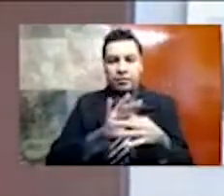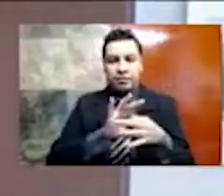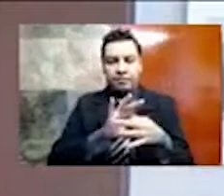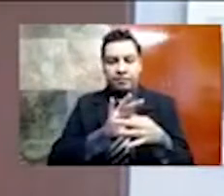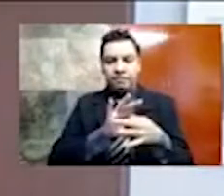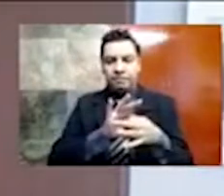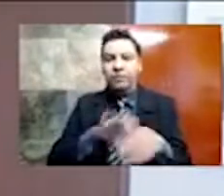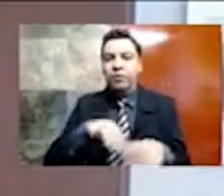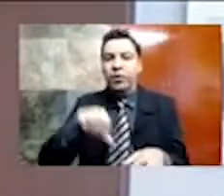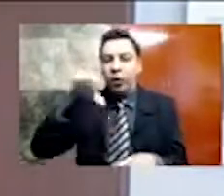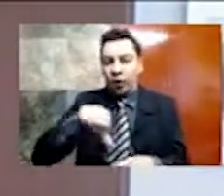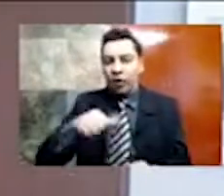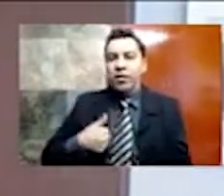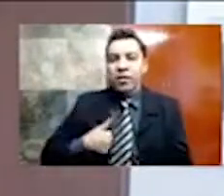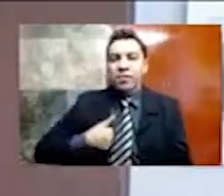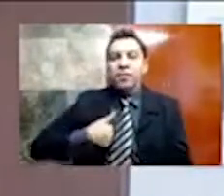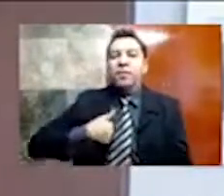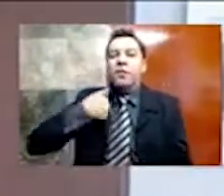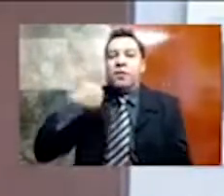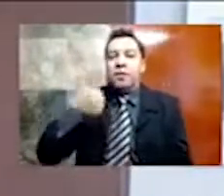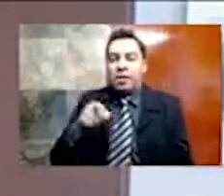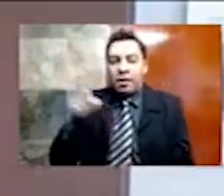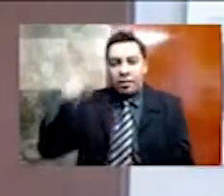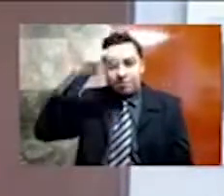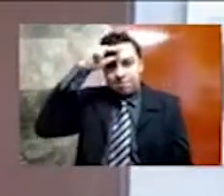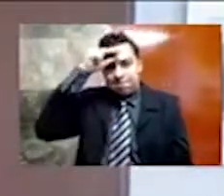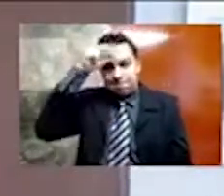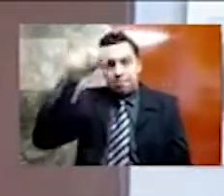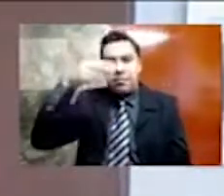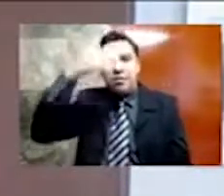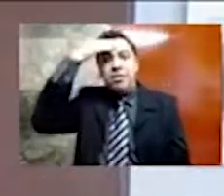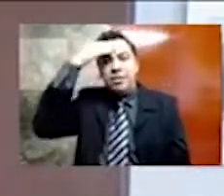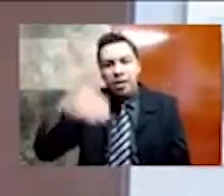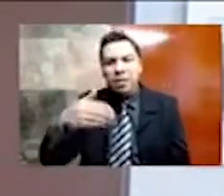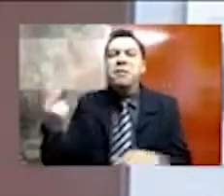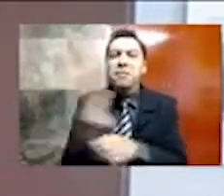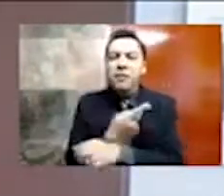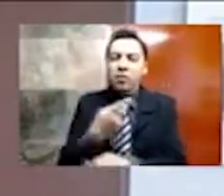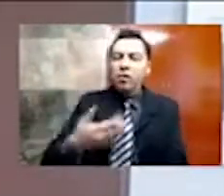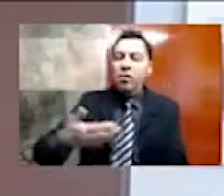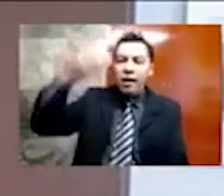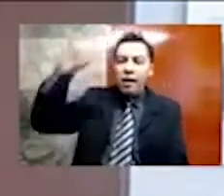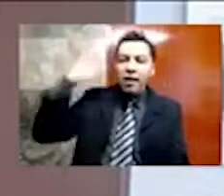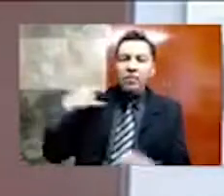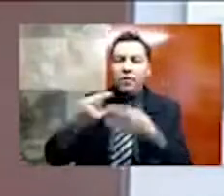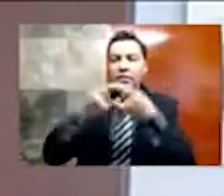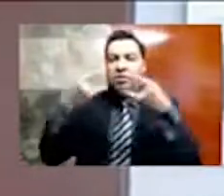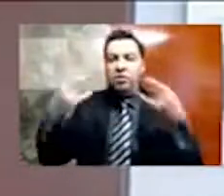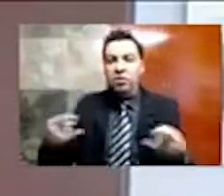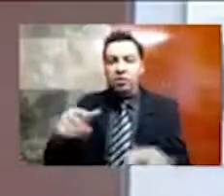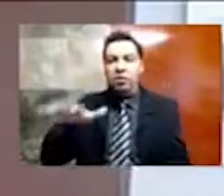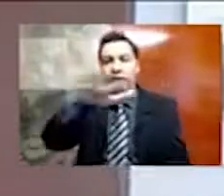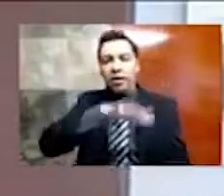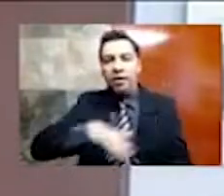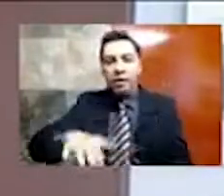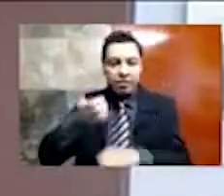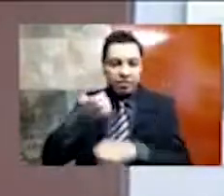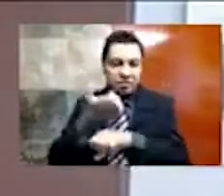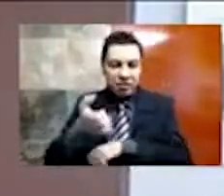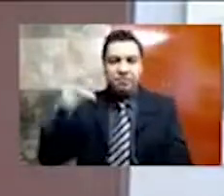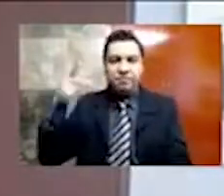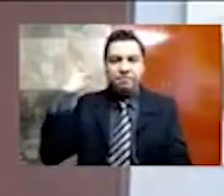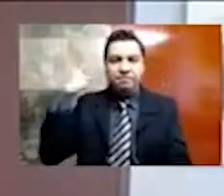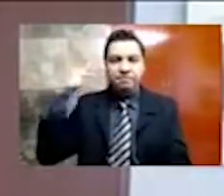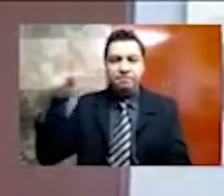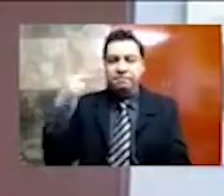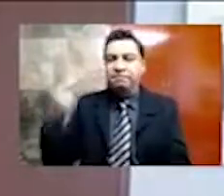a aprovechar la erudición de Eduardo y vamos a platicar con él un rato. Tenemos